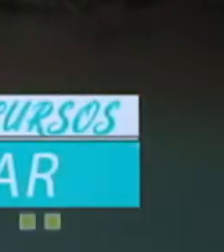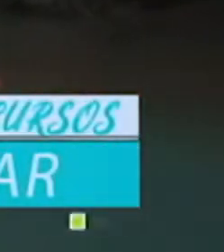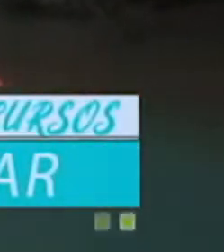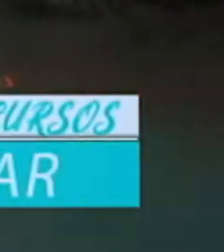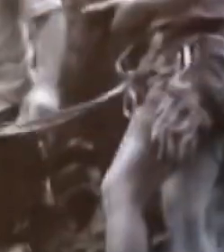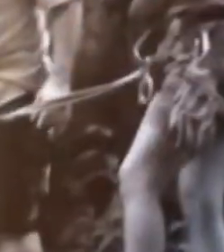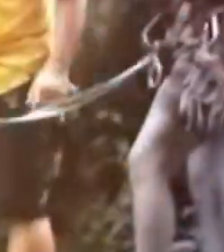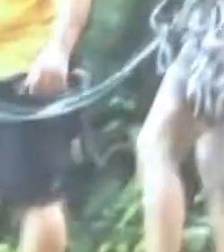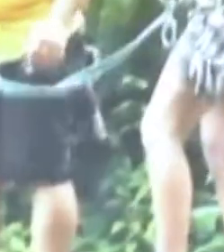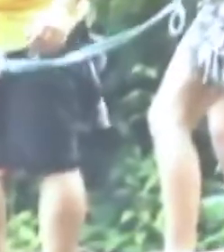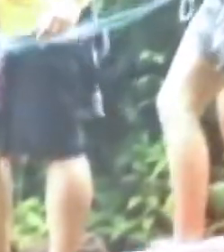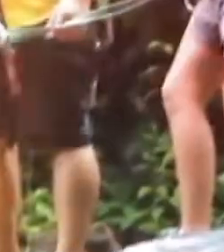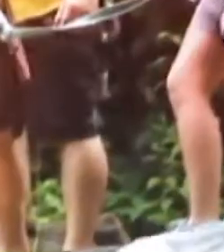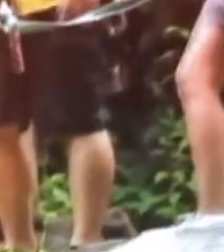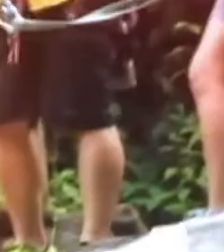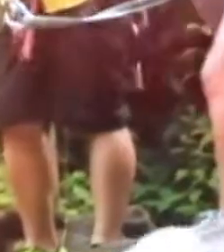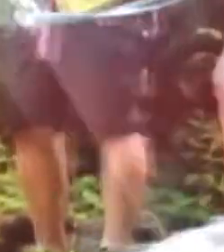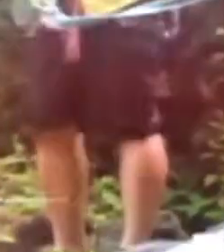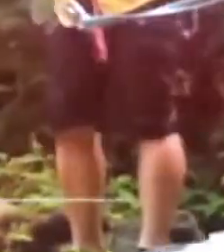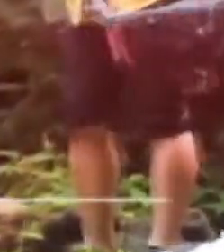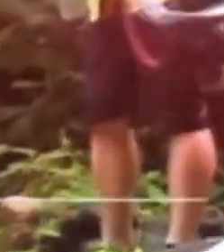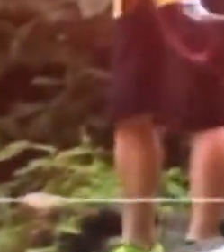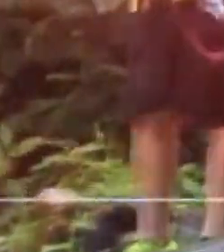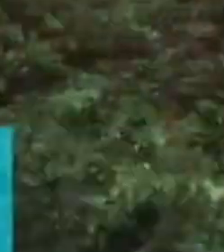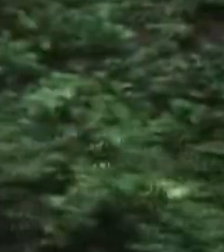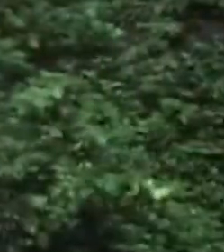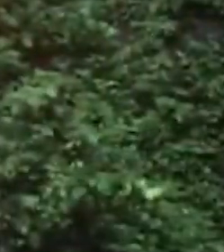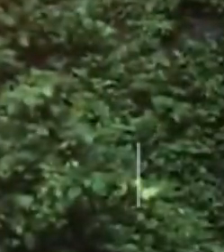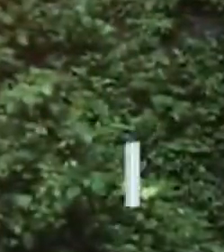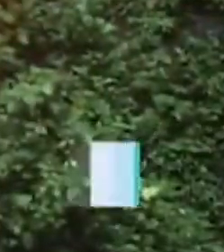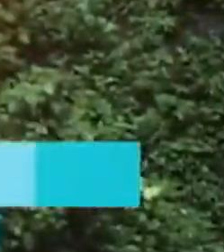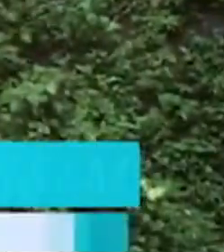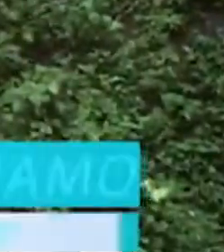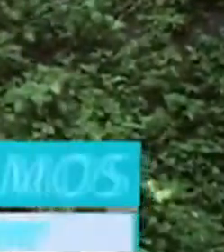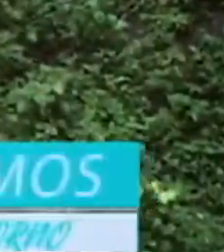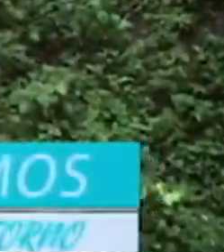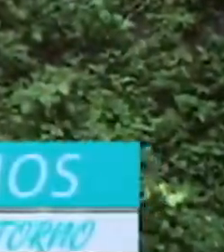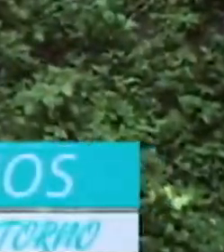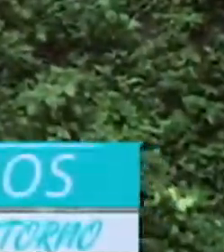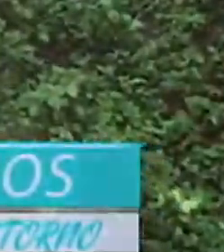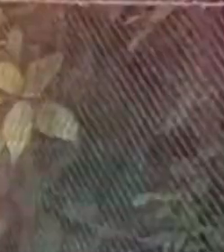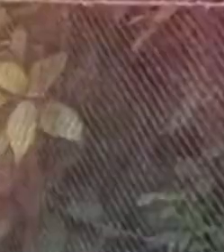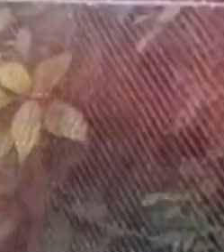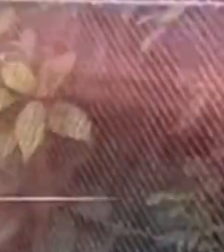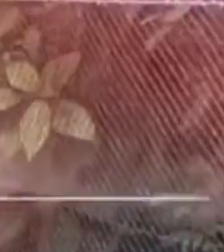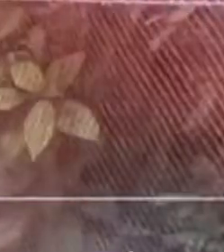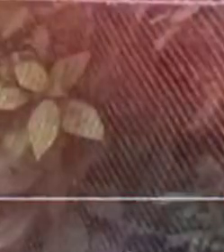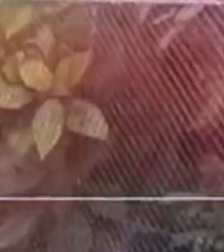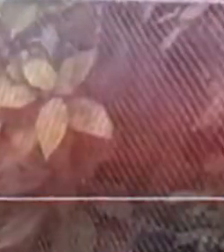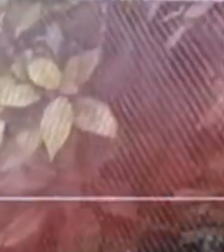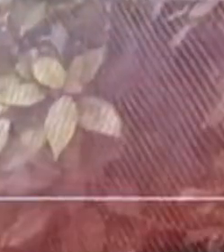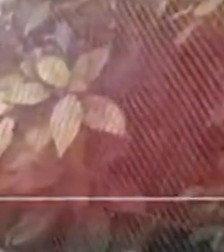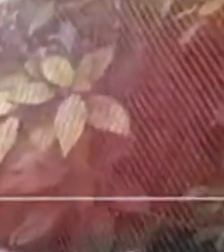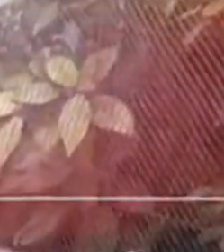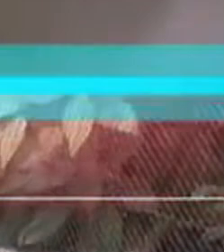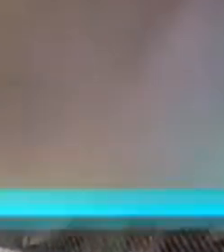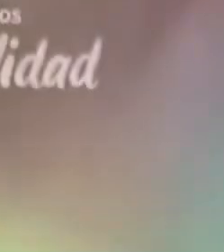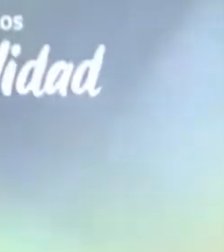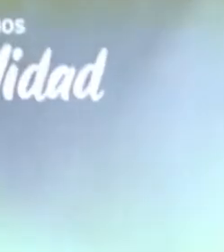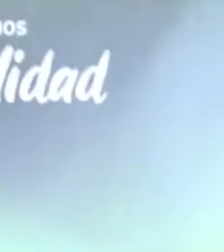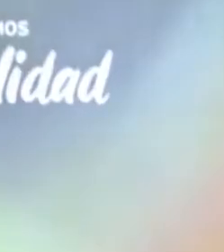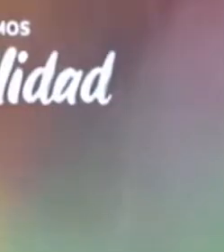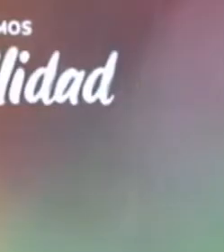recursos, y a nosotros mismos, que trabajando unidos cambiamos nuestro entorno. Somos lo que